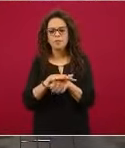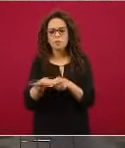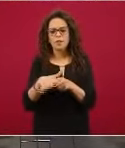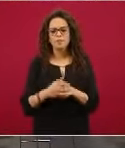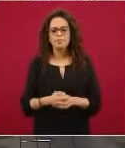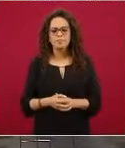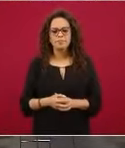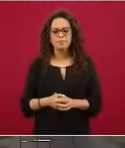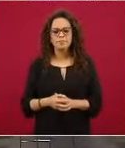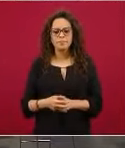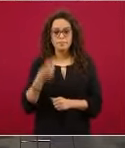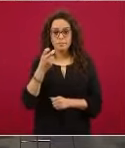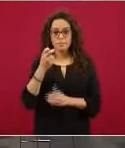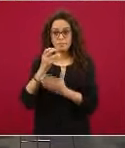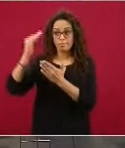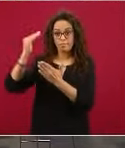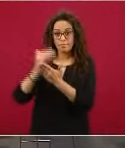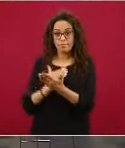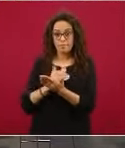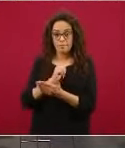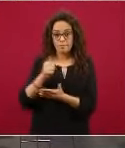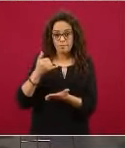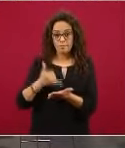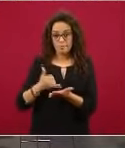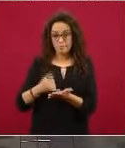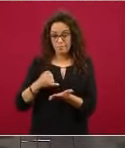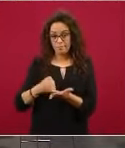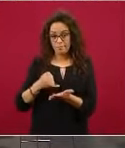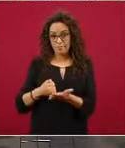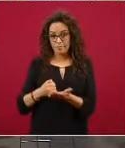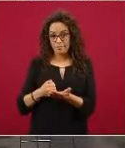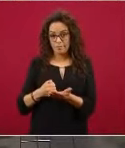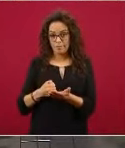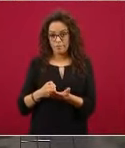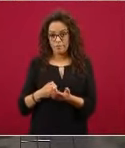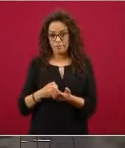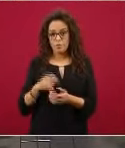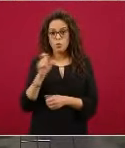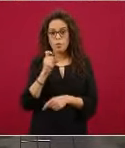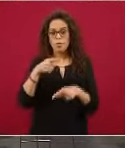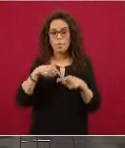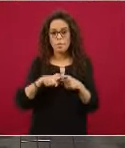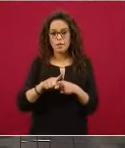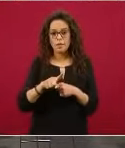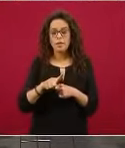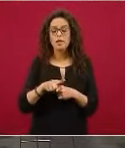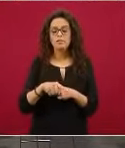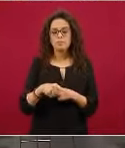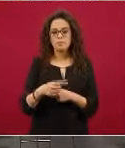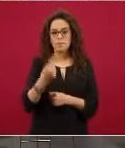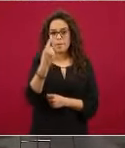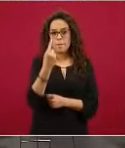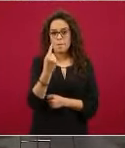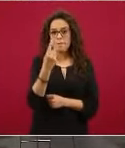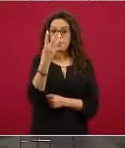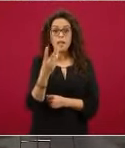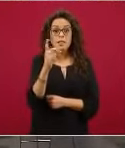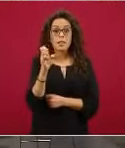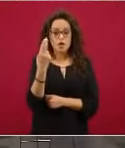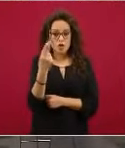que con esta reducción que se está haciendo a partir del primer día hábil de noviembre, que va a ser el 3 de